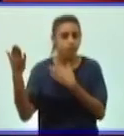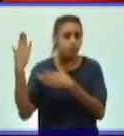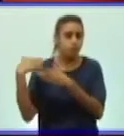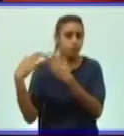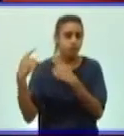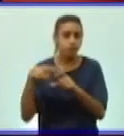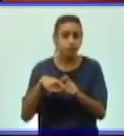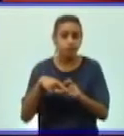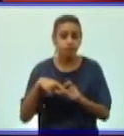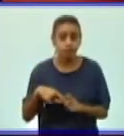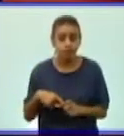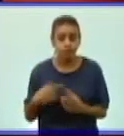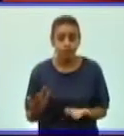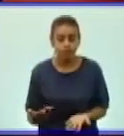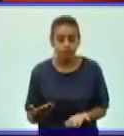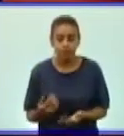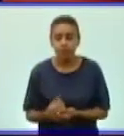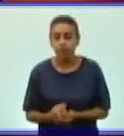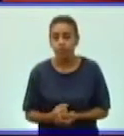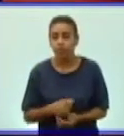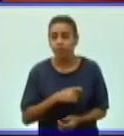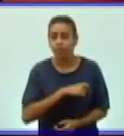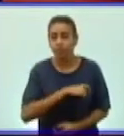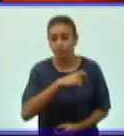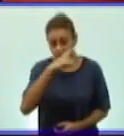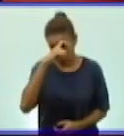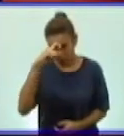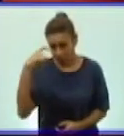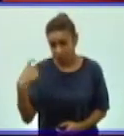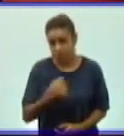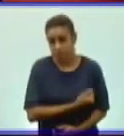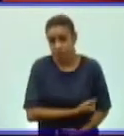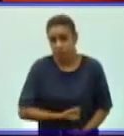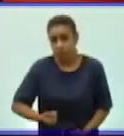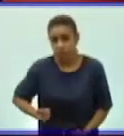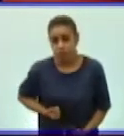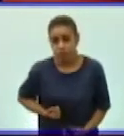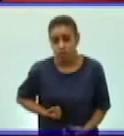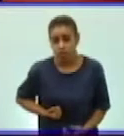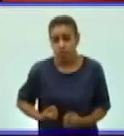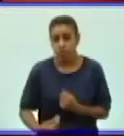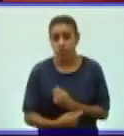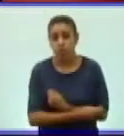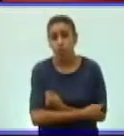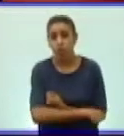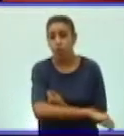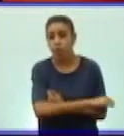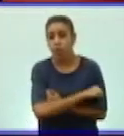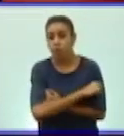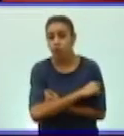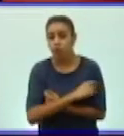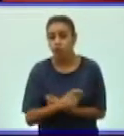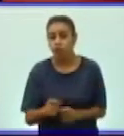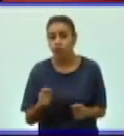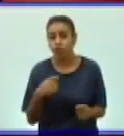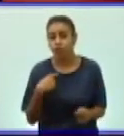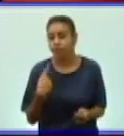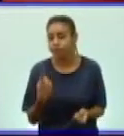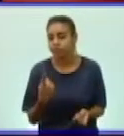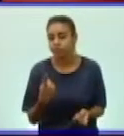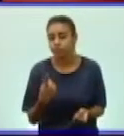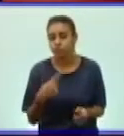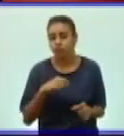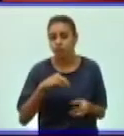nacional, donde hubo un esfuerzo y un empeño de todo un pueblo empeñado, además volcado a